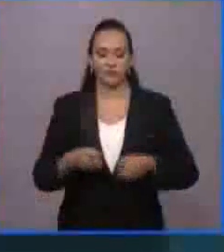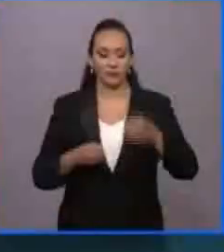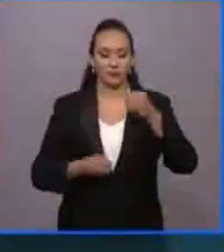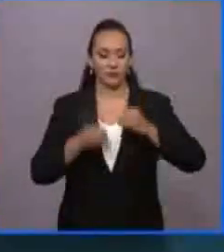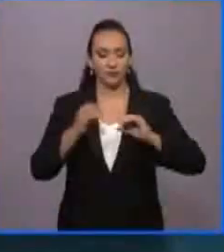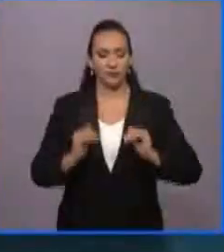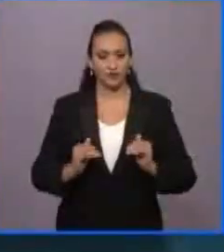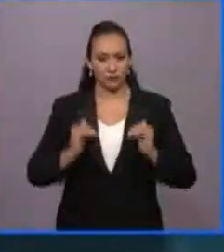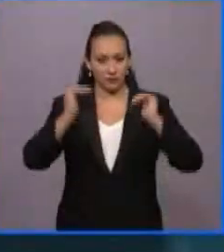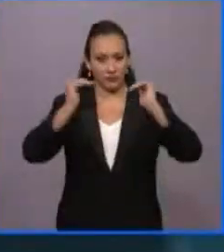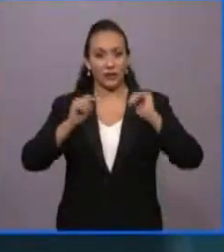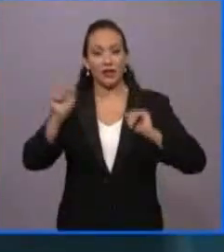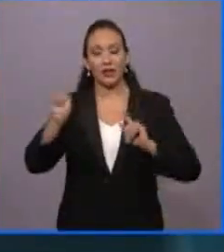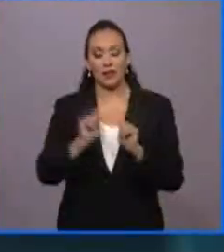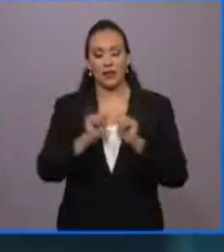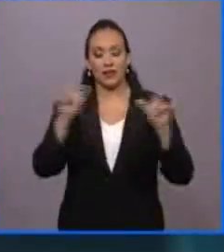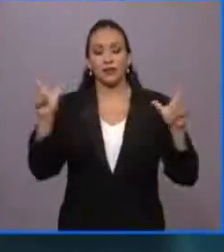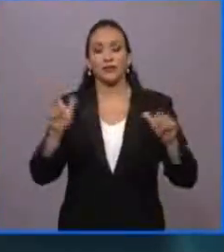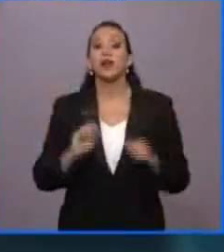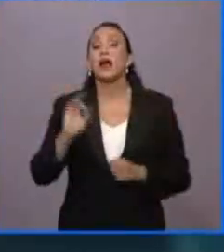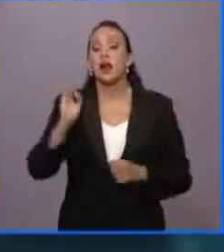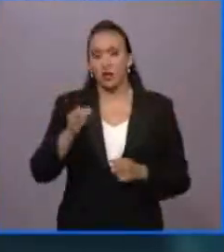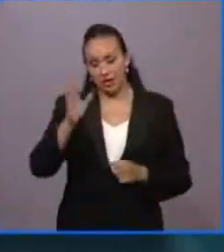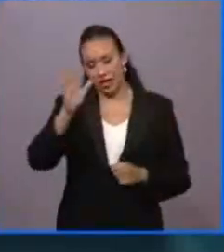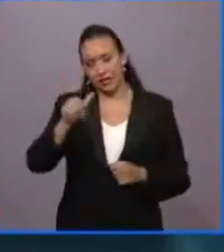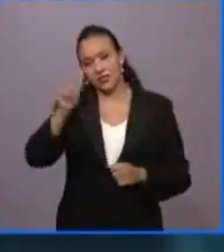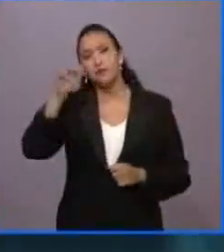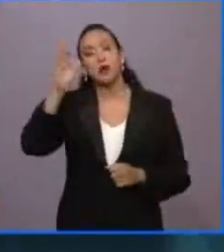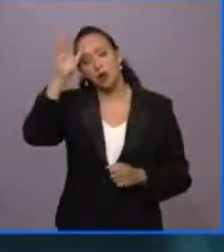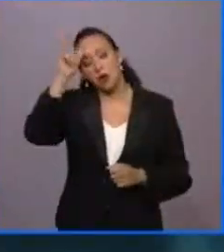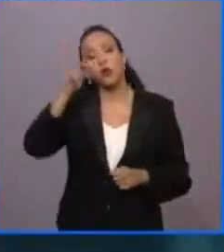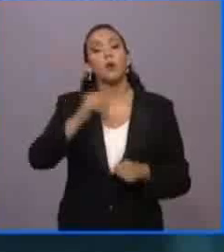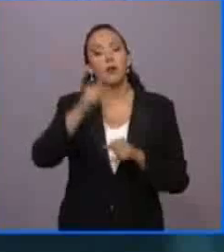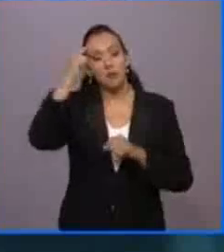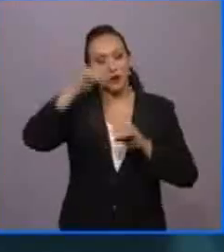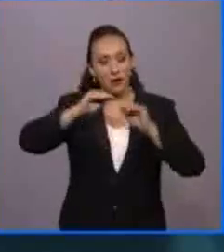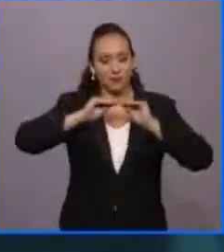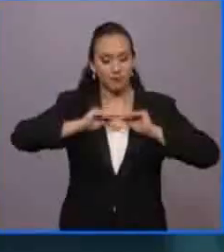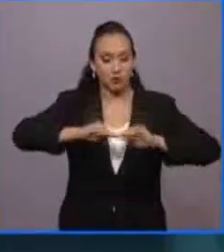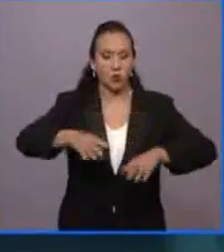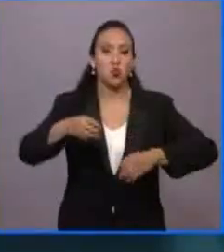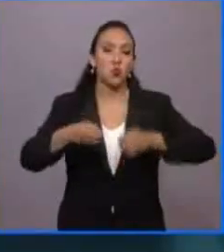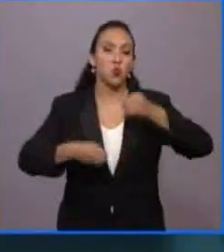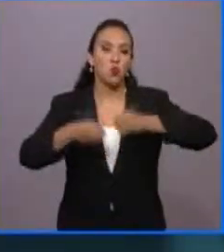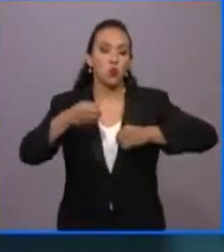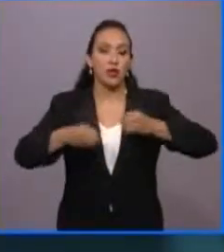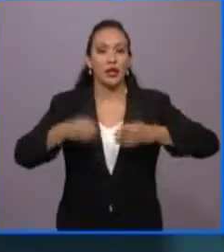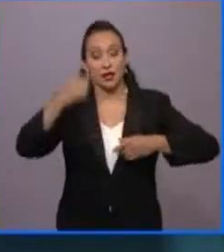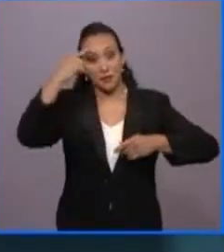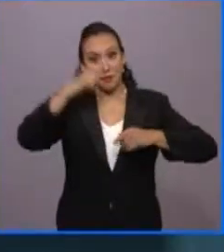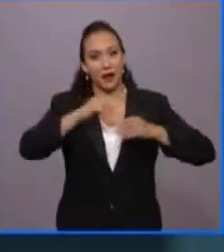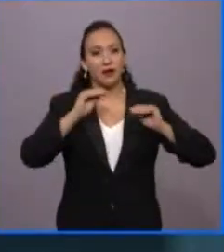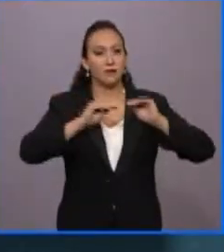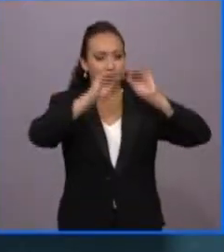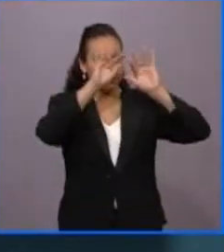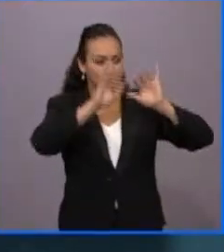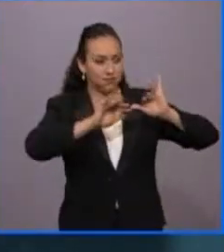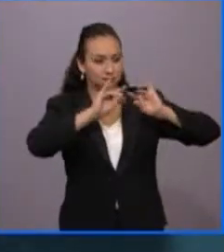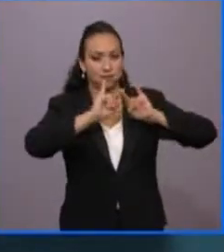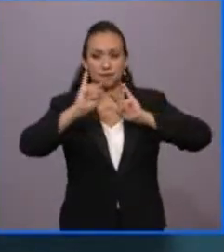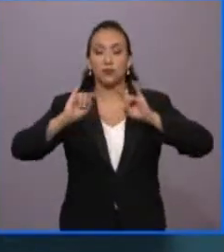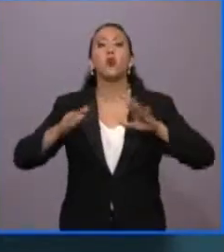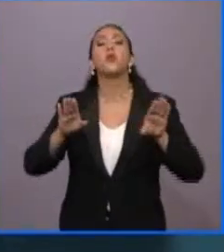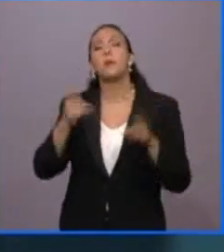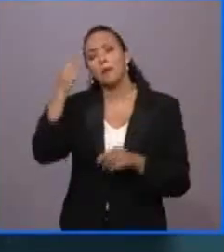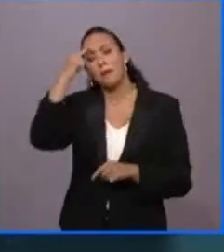Tribunal Superior de Justicia de Tlaxcala aprobó el acuerdo para la creación del Juzgado de Exhortos con competencia en todo el estado, con el objetivo